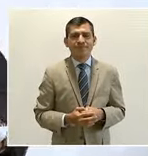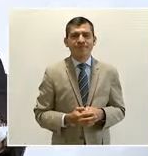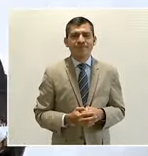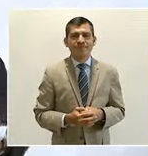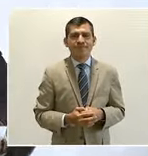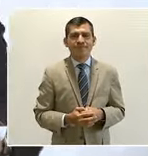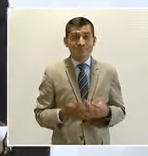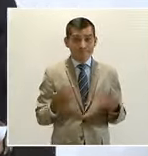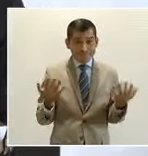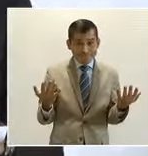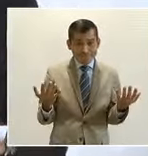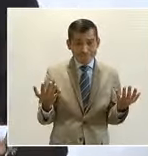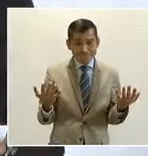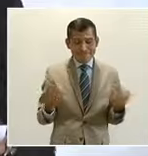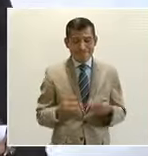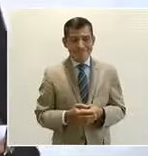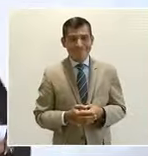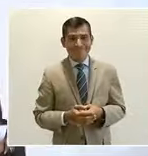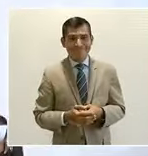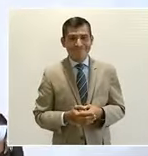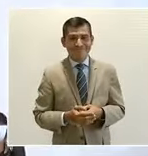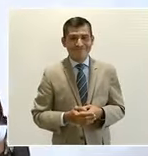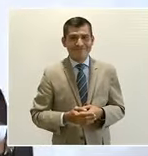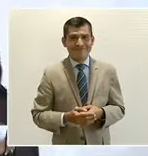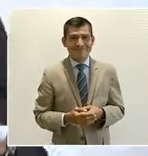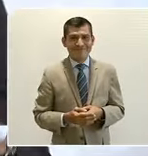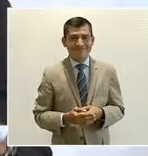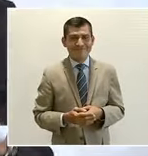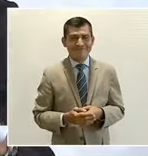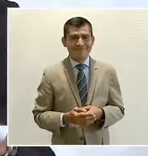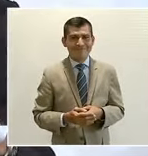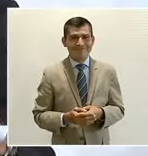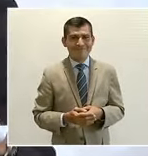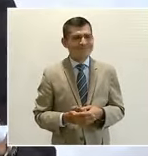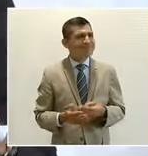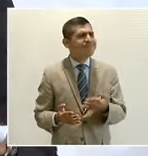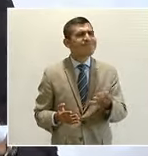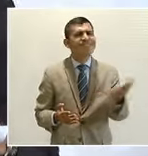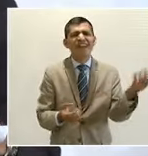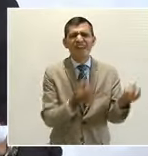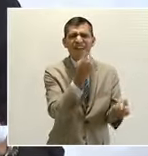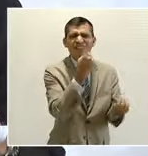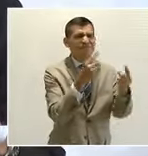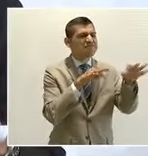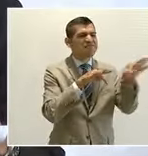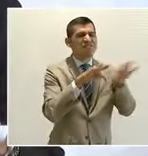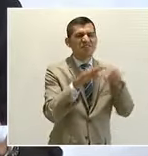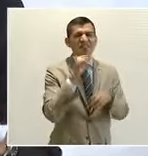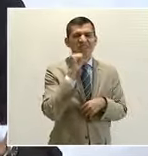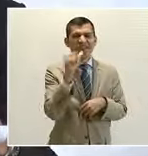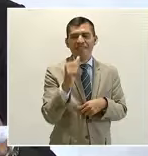cómo le llaman a esos que cobran sin trabajar